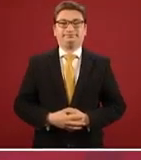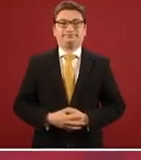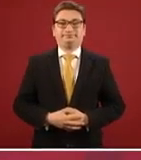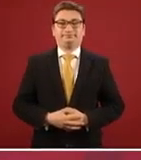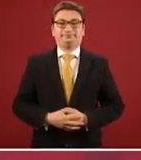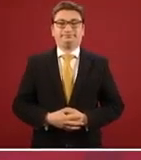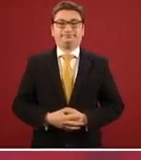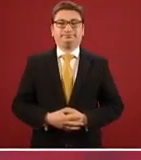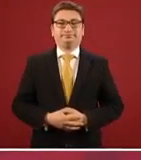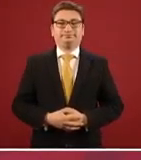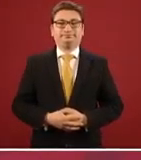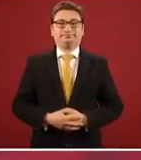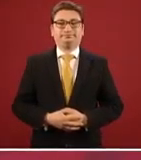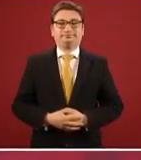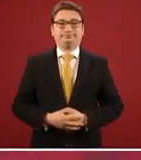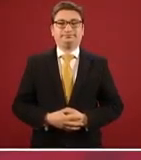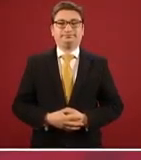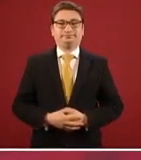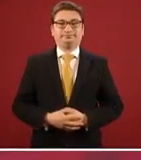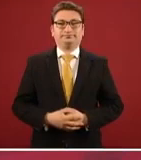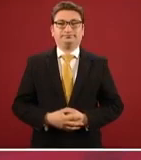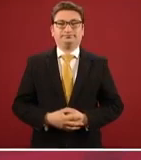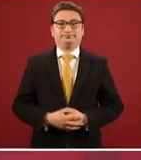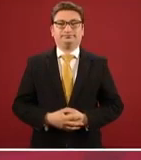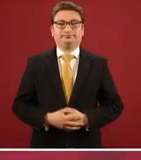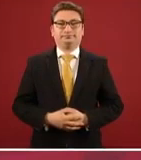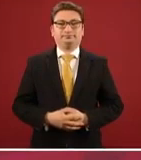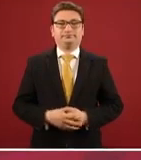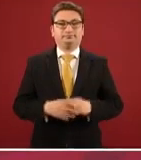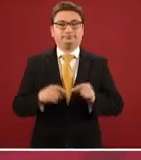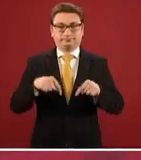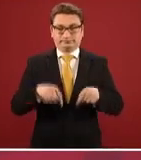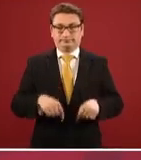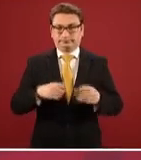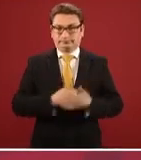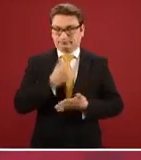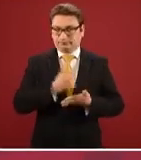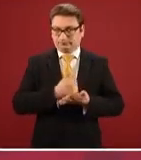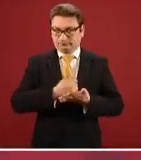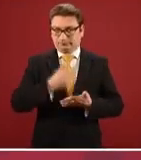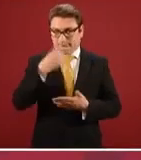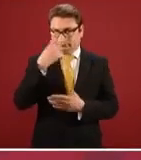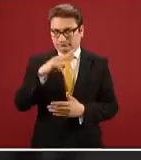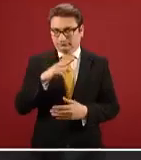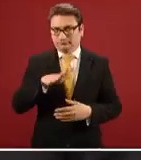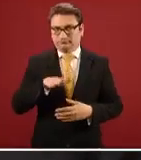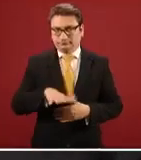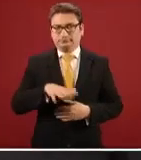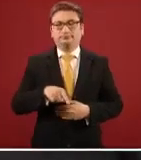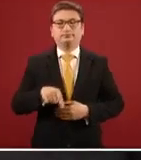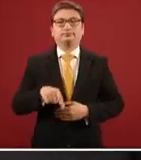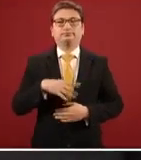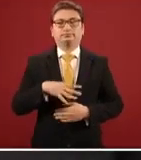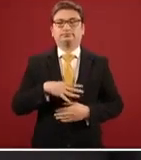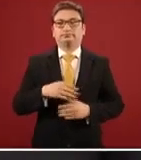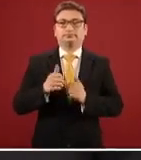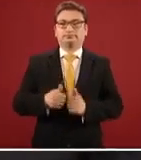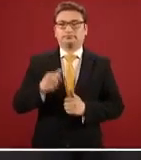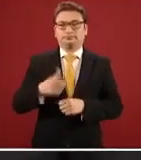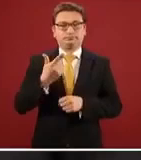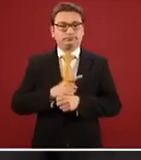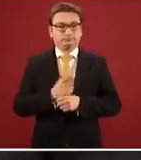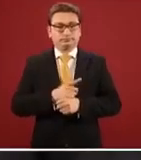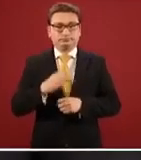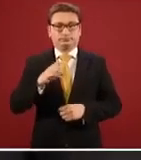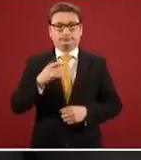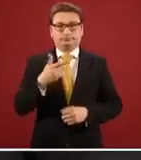Va a quedarse aquí en la capital de la República la licenciada